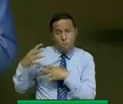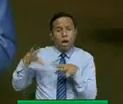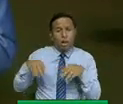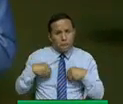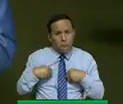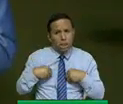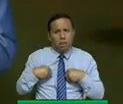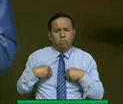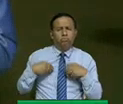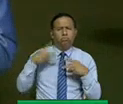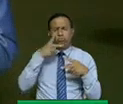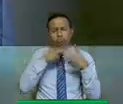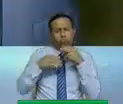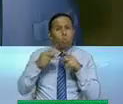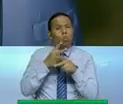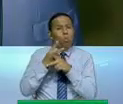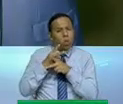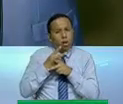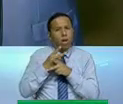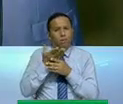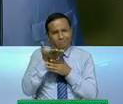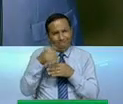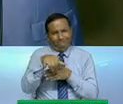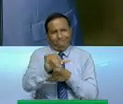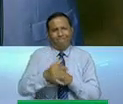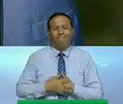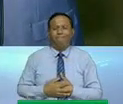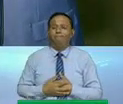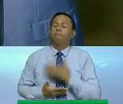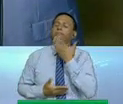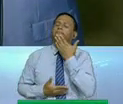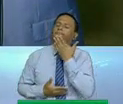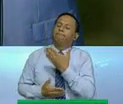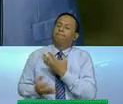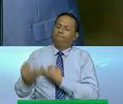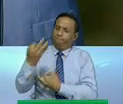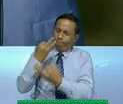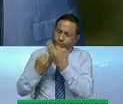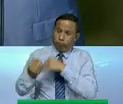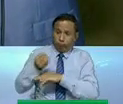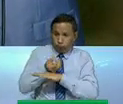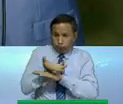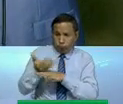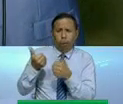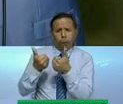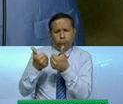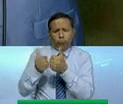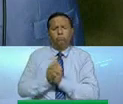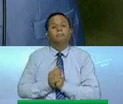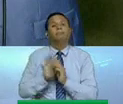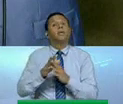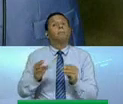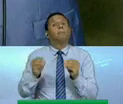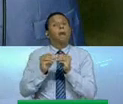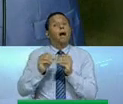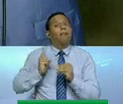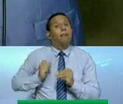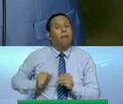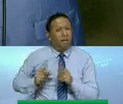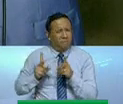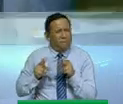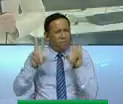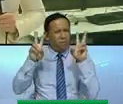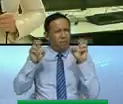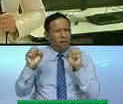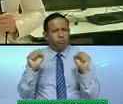autoridades. Adelante, Ana, y buenas noches. Muy bien, Charlie, muchísimas gracias por esa recomendación. Y bien, para conocer más detalles sobre este mismo tema, nos